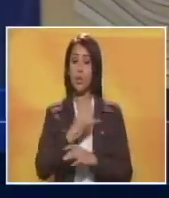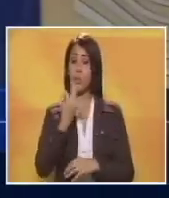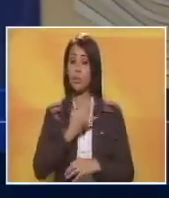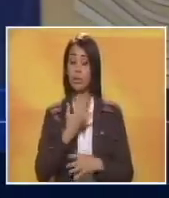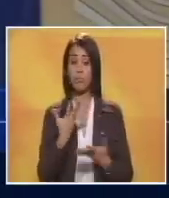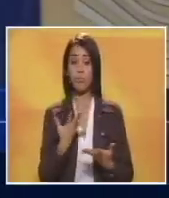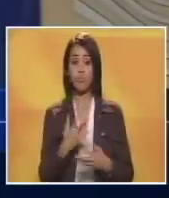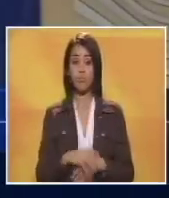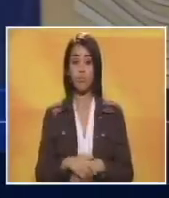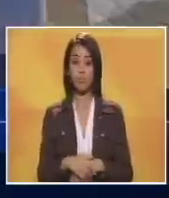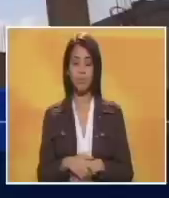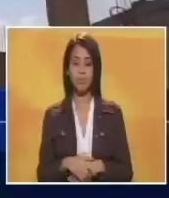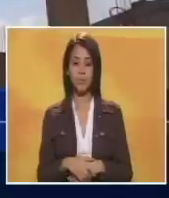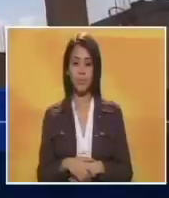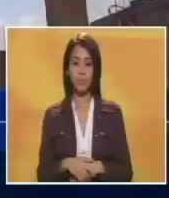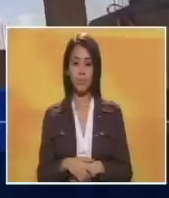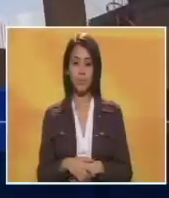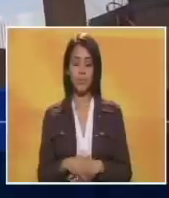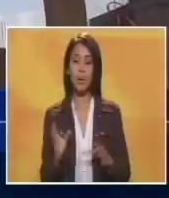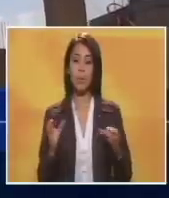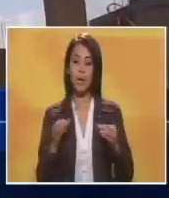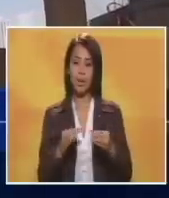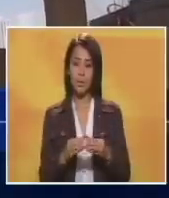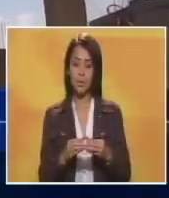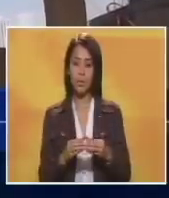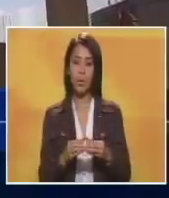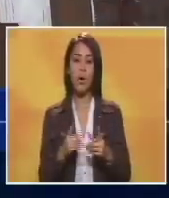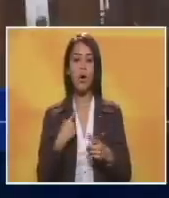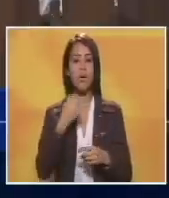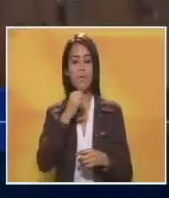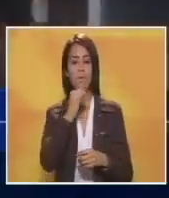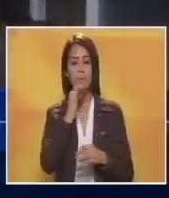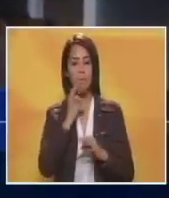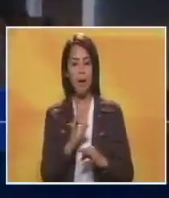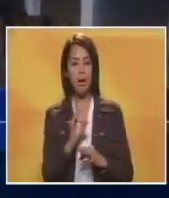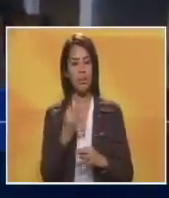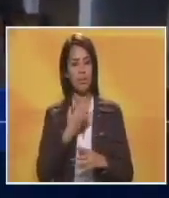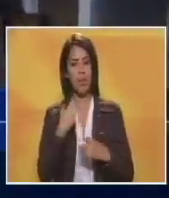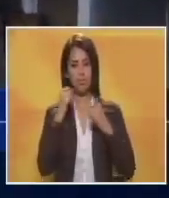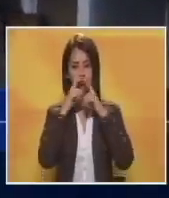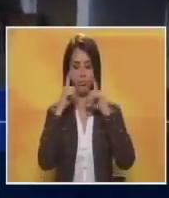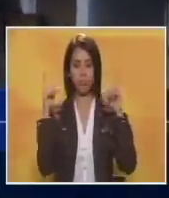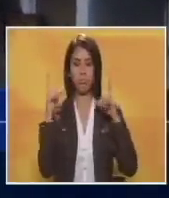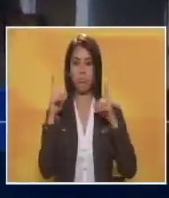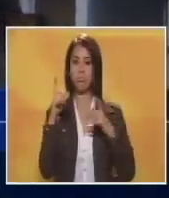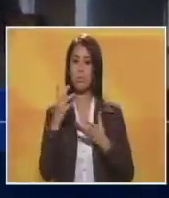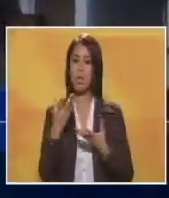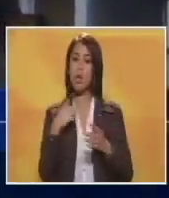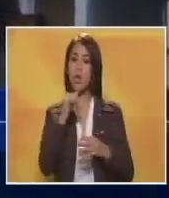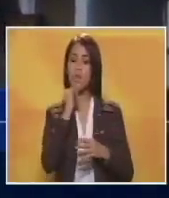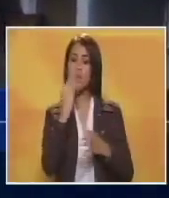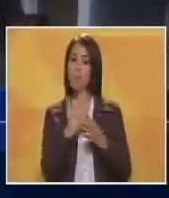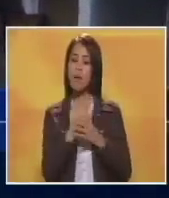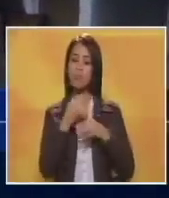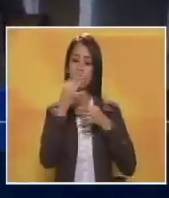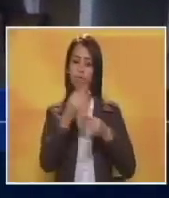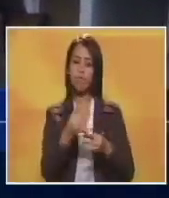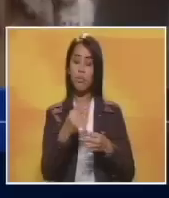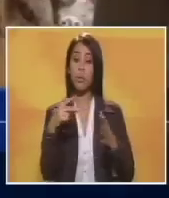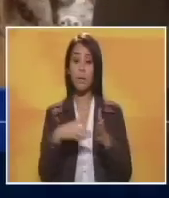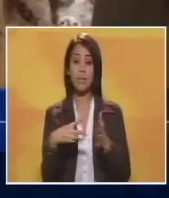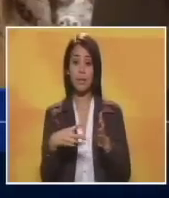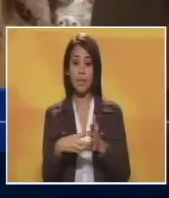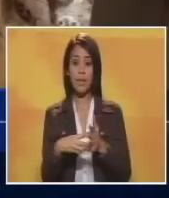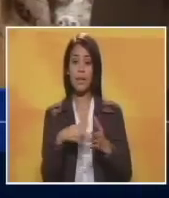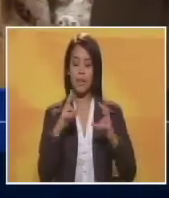debe quedar impune. En una reunión en Luxemburgo calificaron de realmente impactantes los informes más recientes sobre Siria y